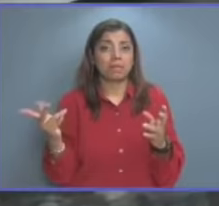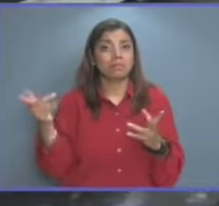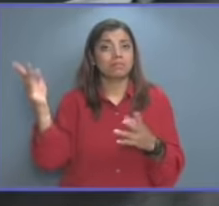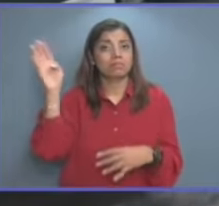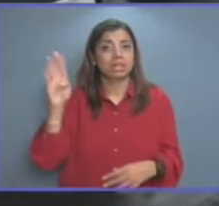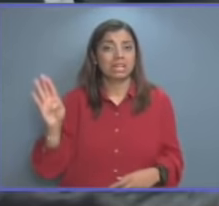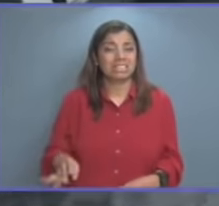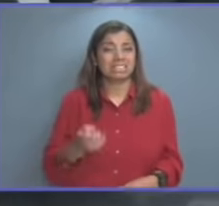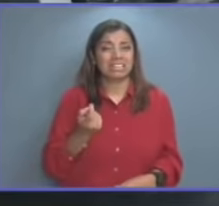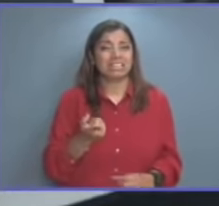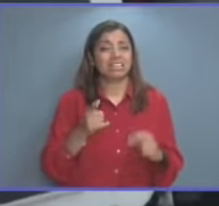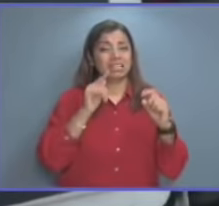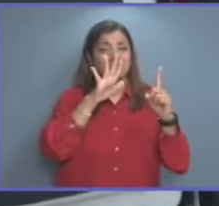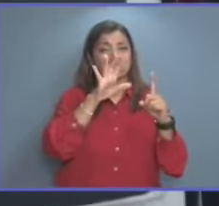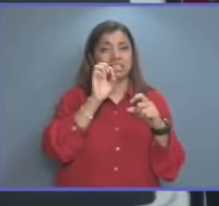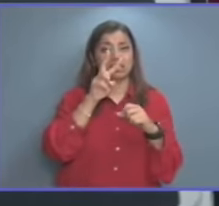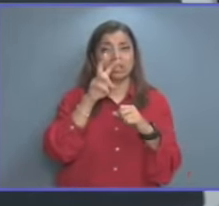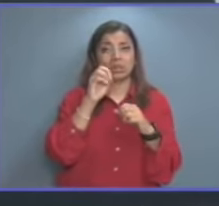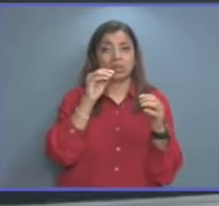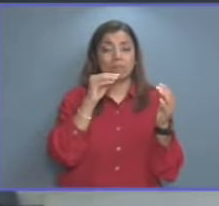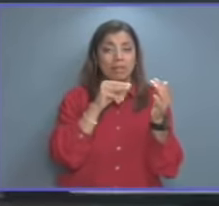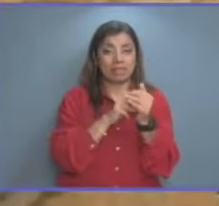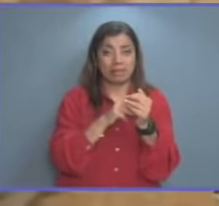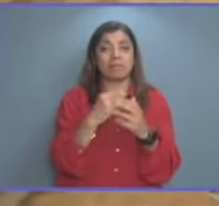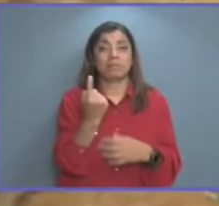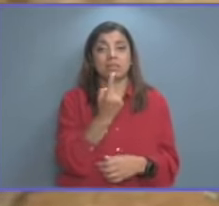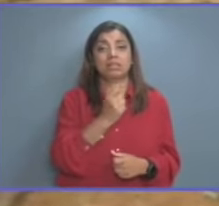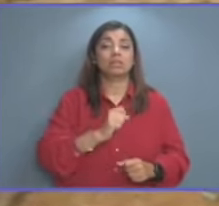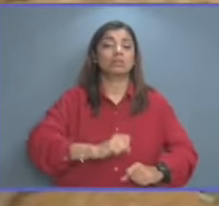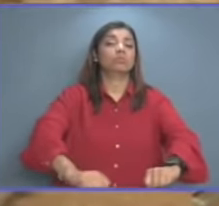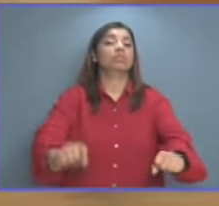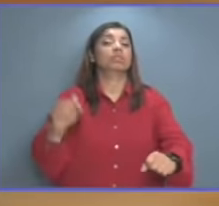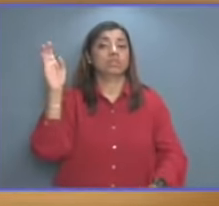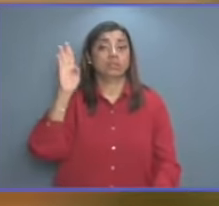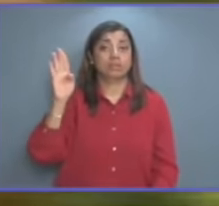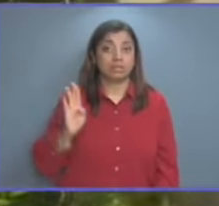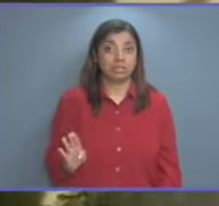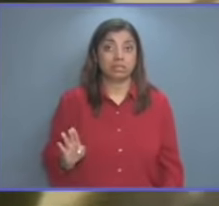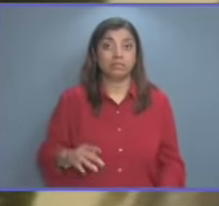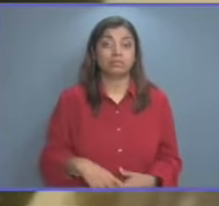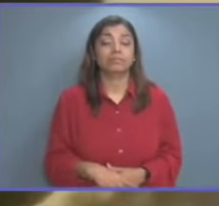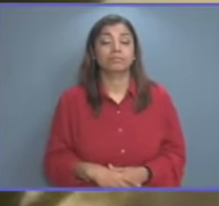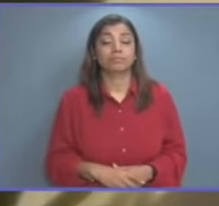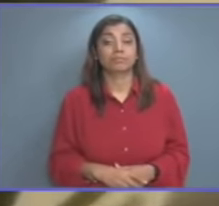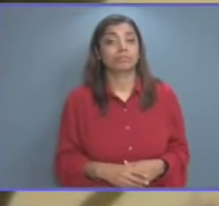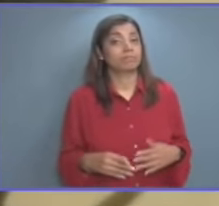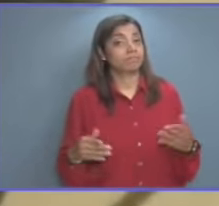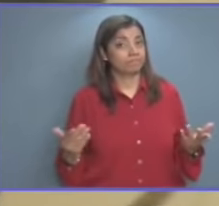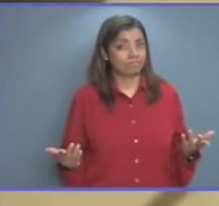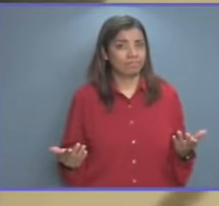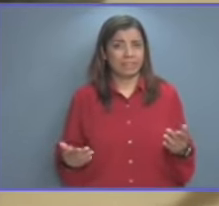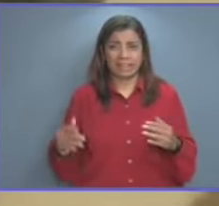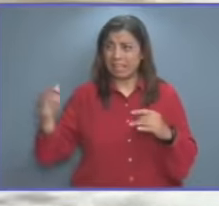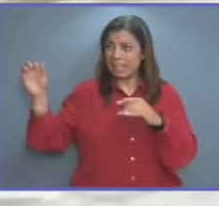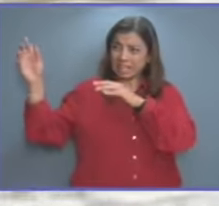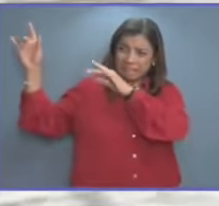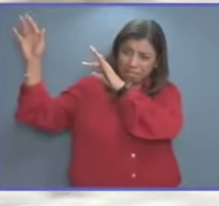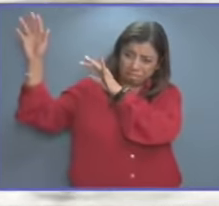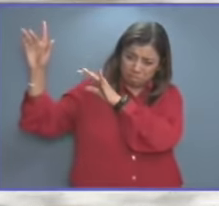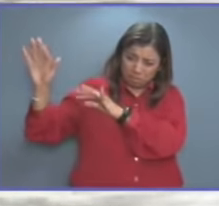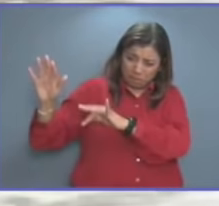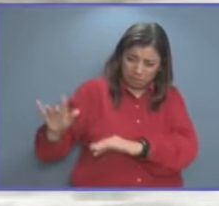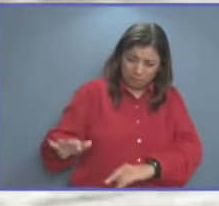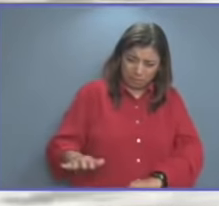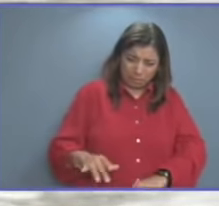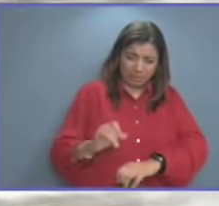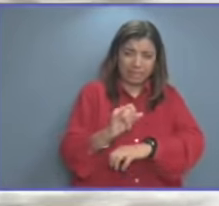deja ya casi 620 mil fallecidos en brásil y las fuertes inundaciones en la isla de